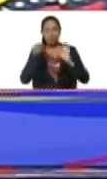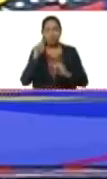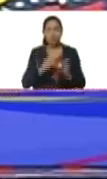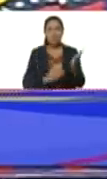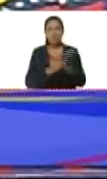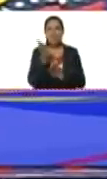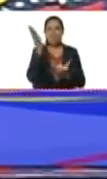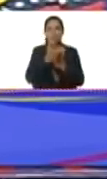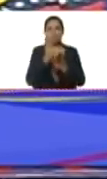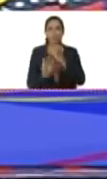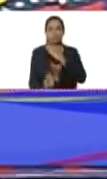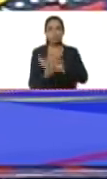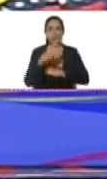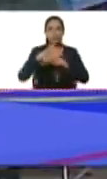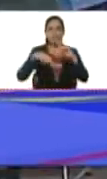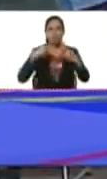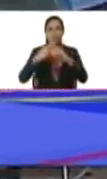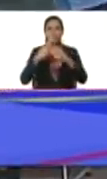¡Leales siempre!